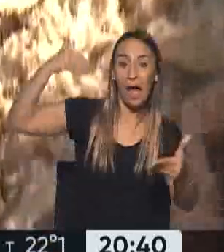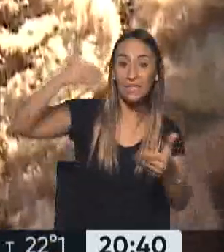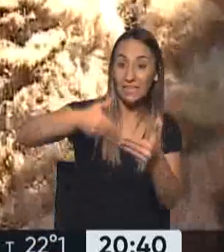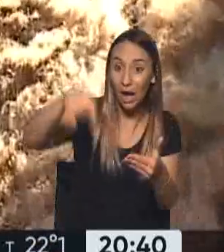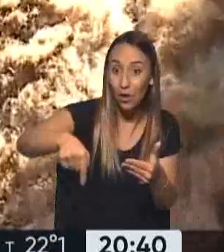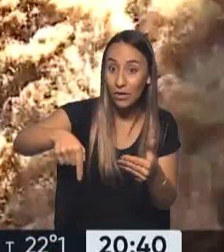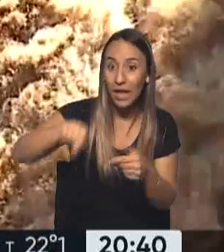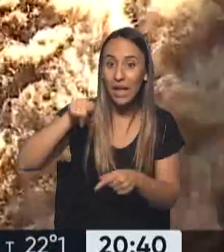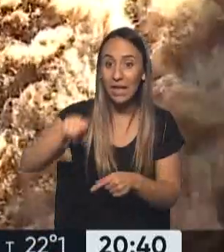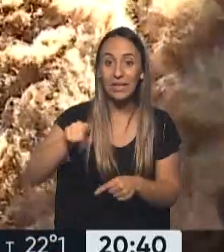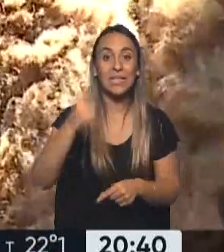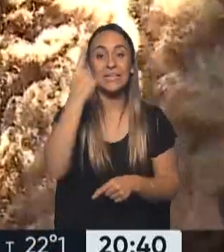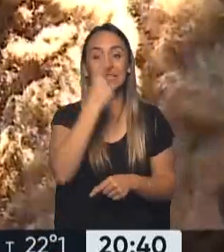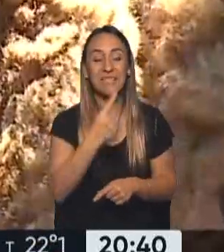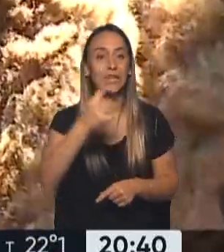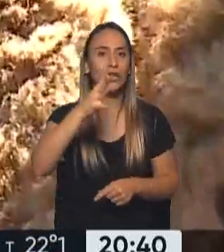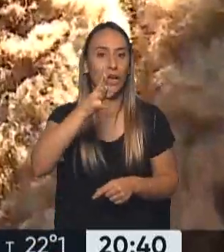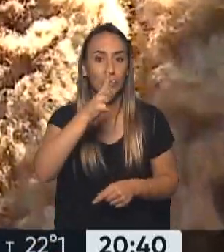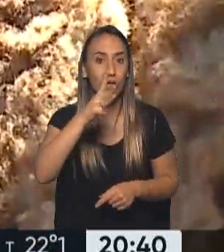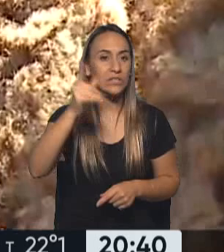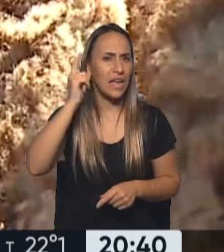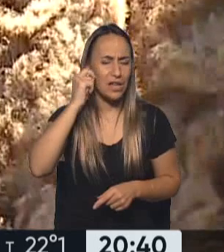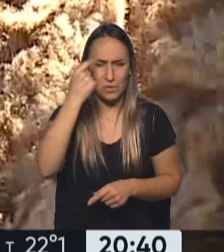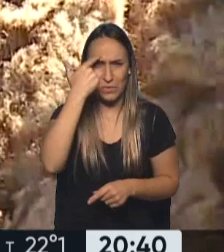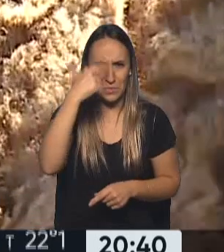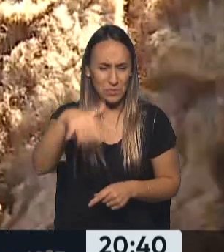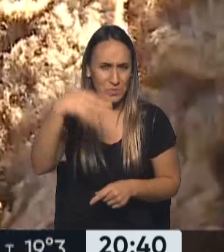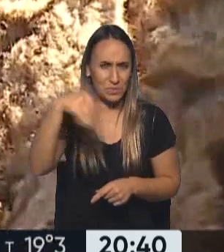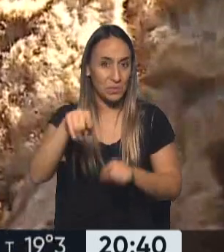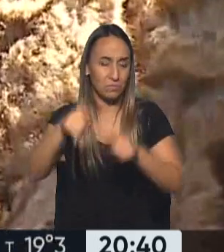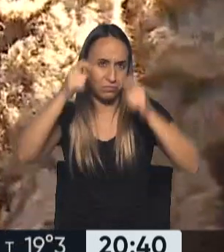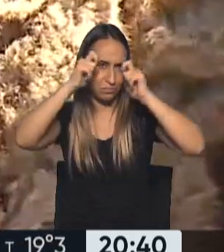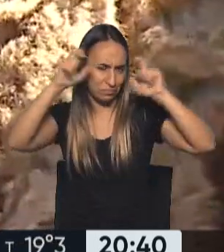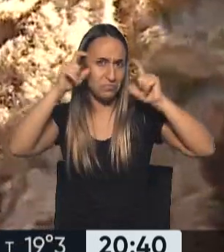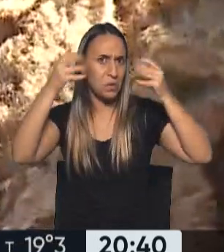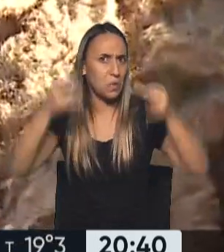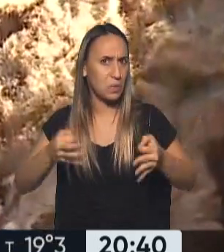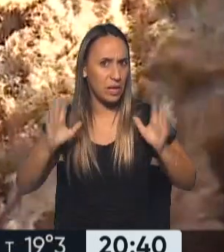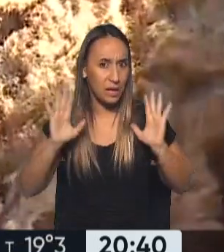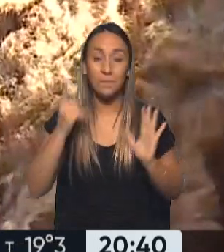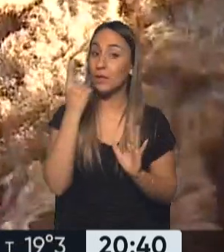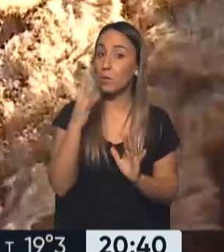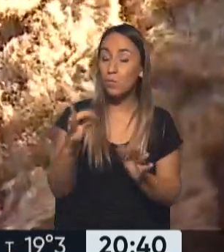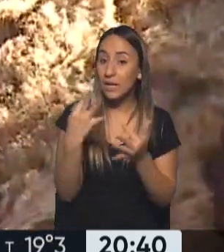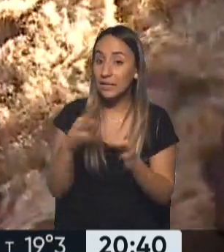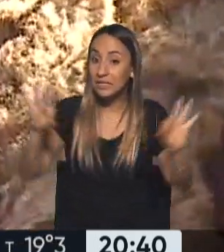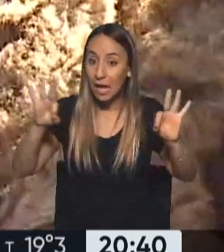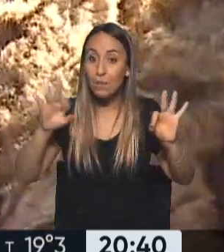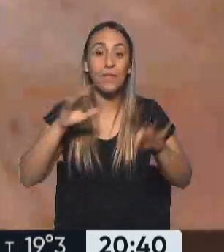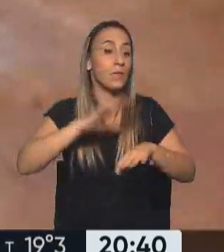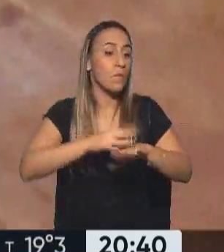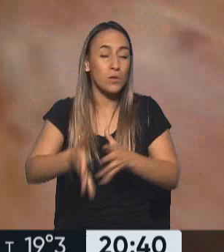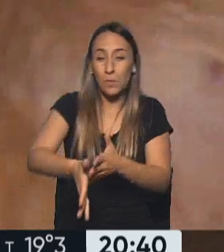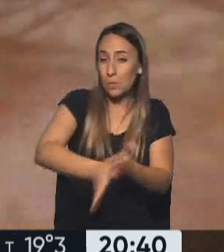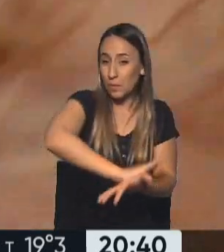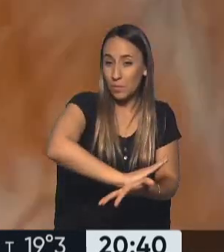sus 114 lúcidos y sabios años, Rosa es la única sobreviviente de la masacre de Napalpí que